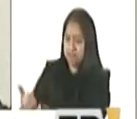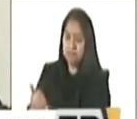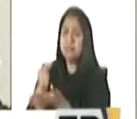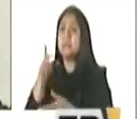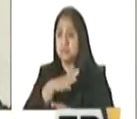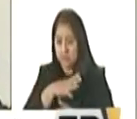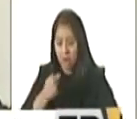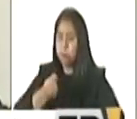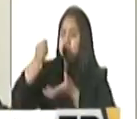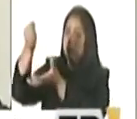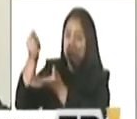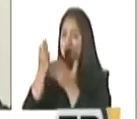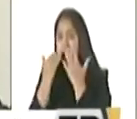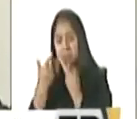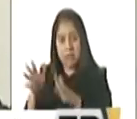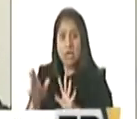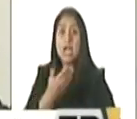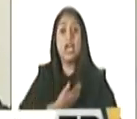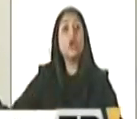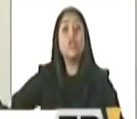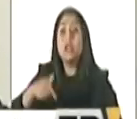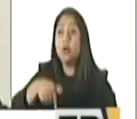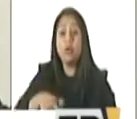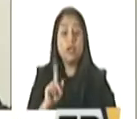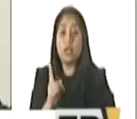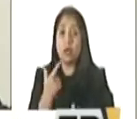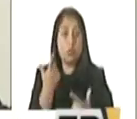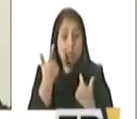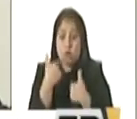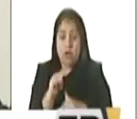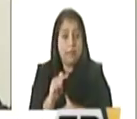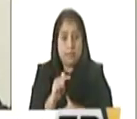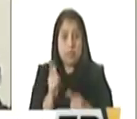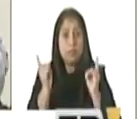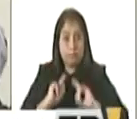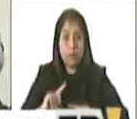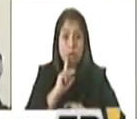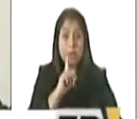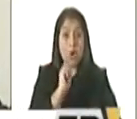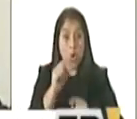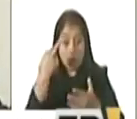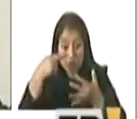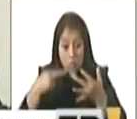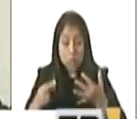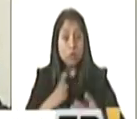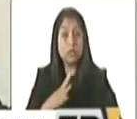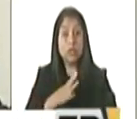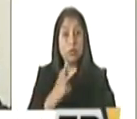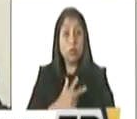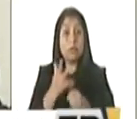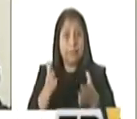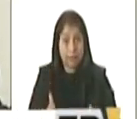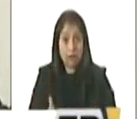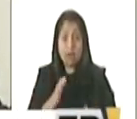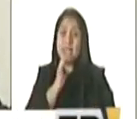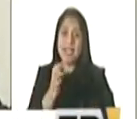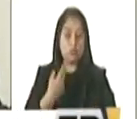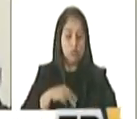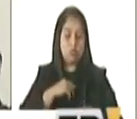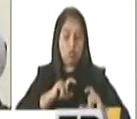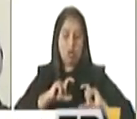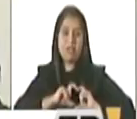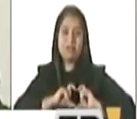tiene. El gobierno ahorita está limitado a recursos, pero el mejor recurso que tenemos nosotros los guatemaltecos es nuestro